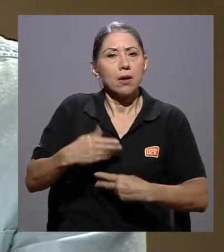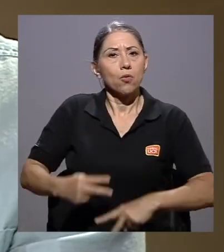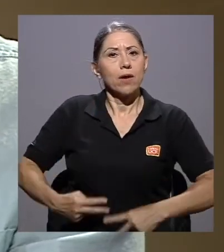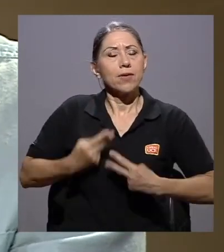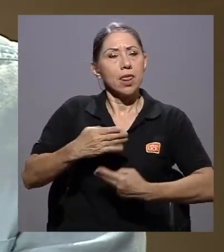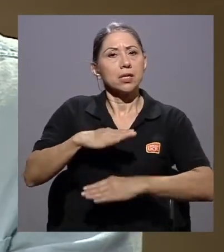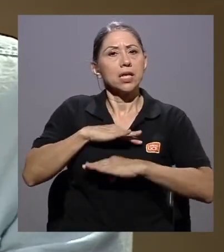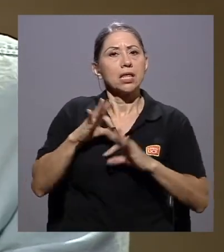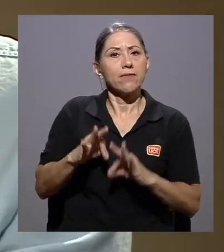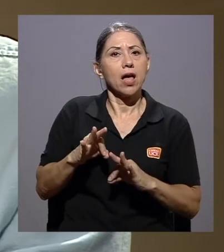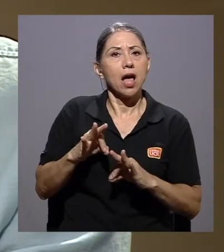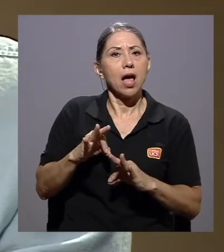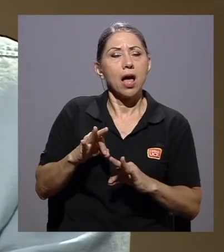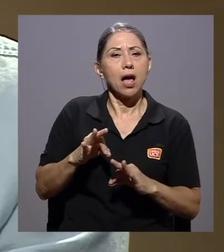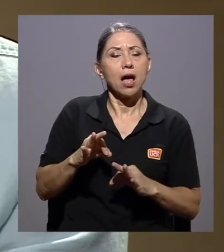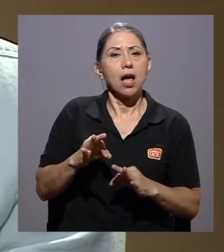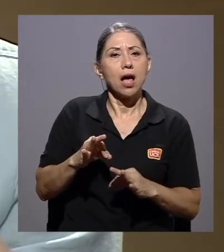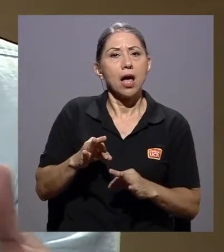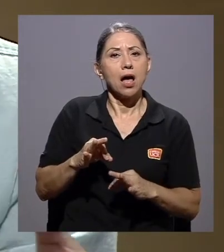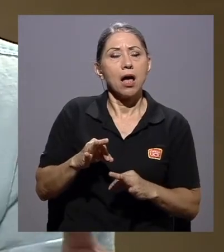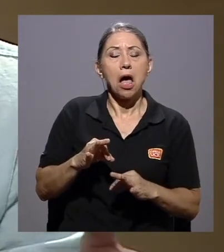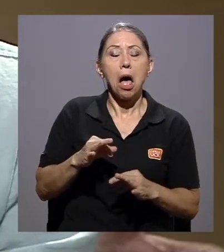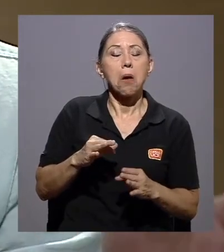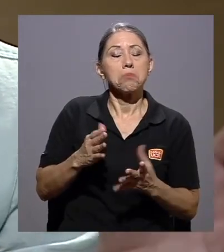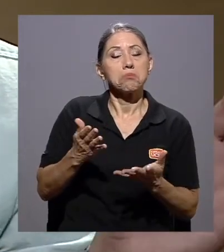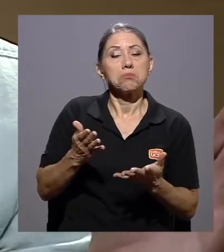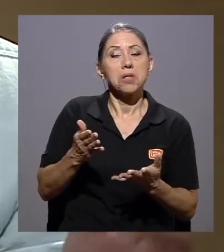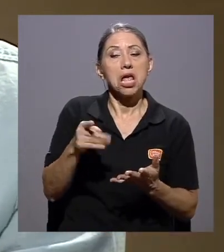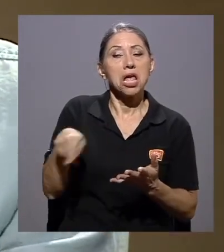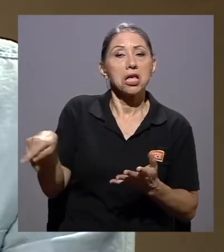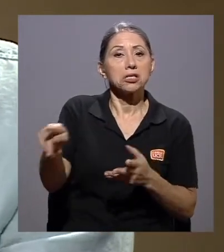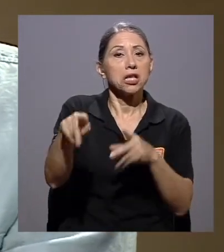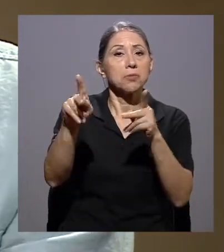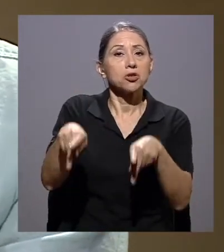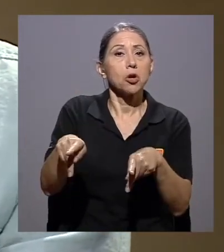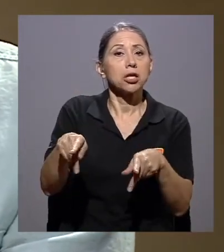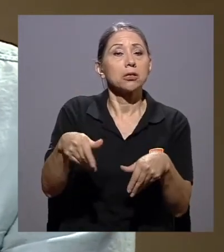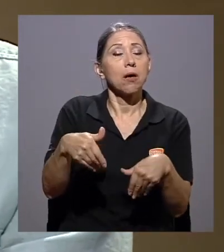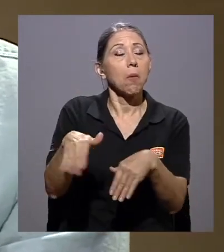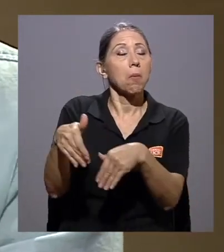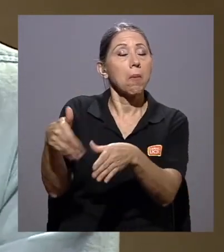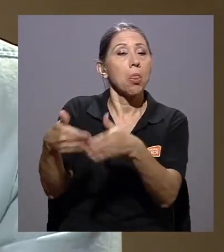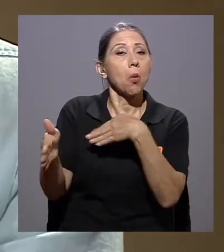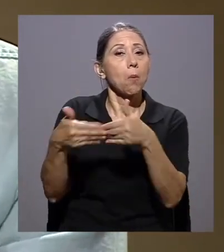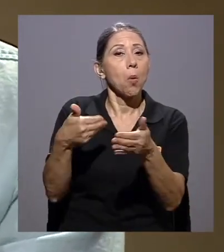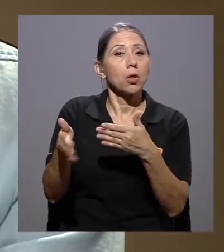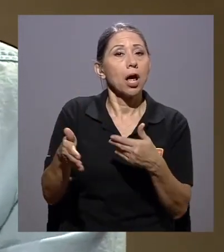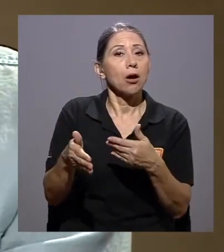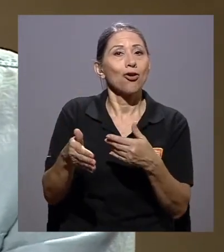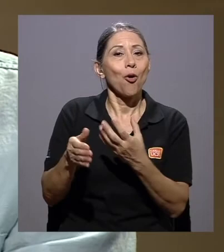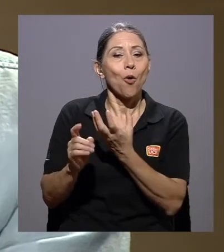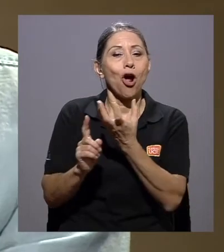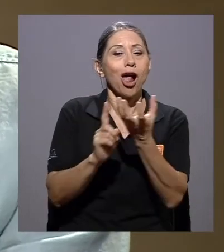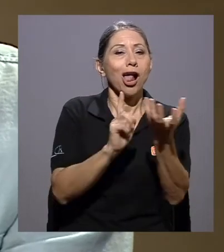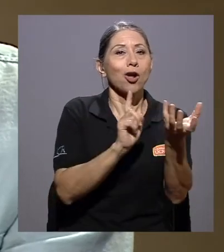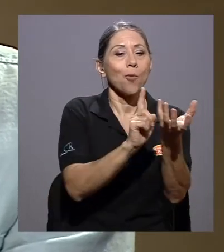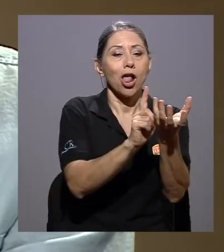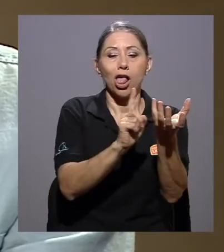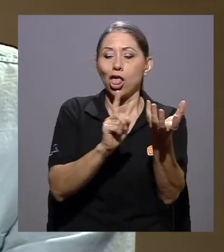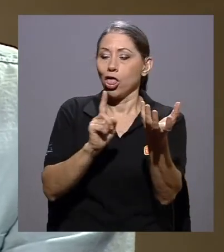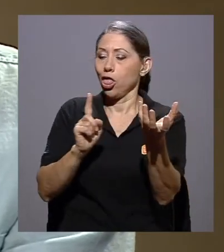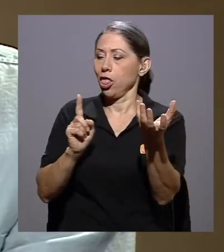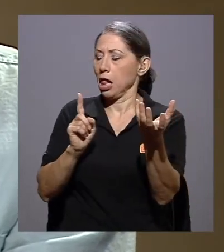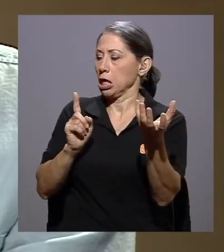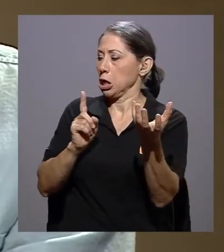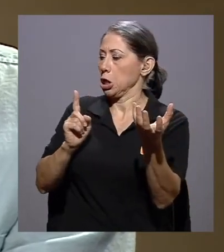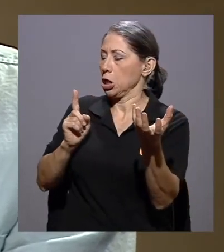satisfactorias, pareciera que podrían ser dejados en el camino. ¿Por qué? Porque la idea del Estado